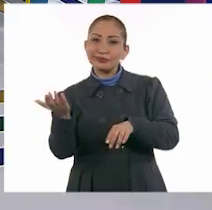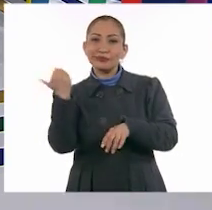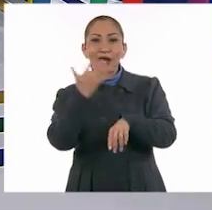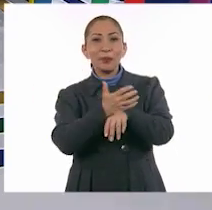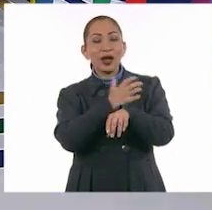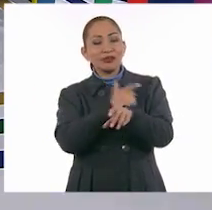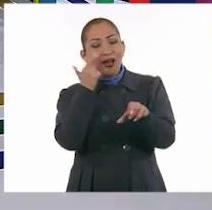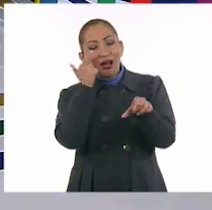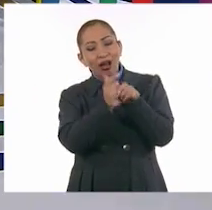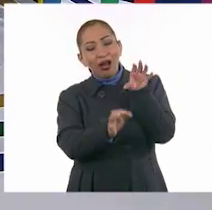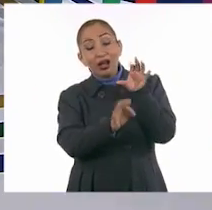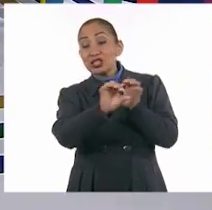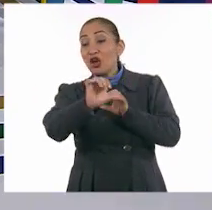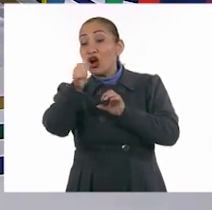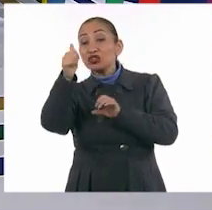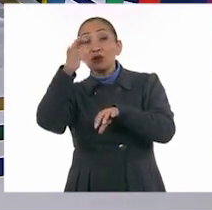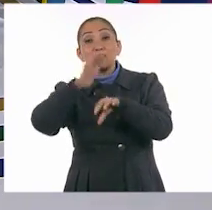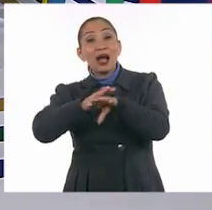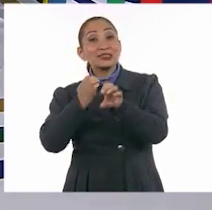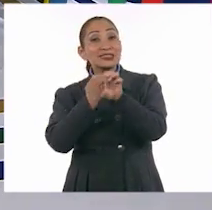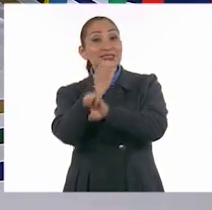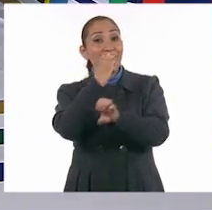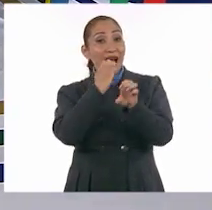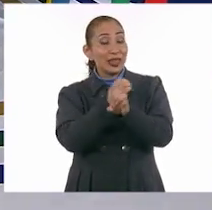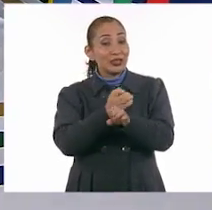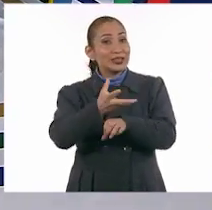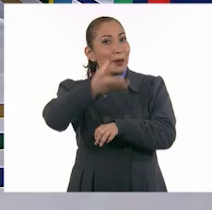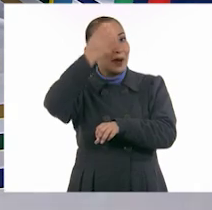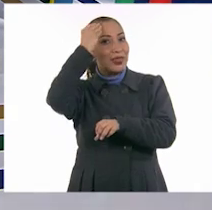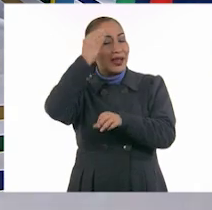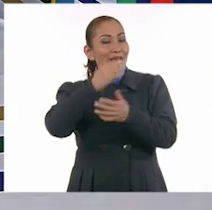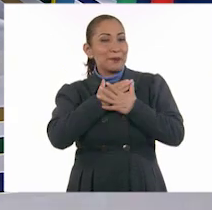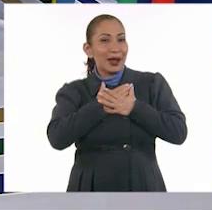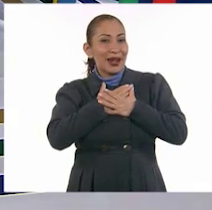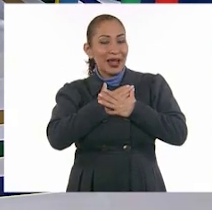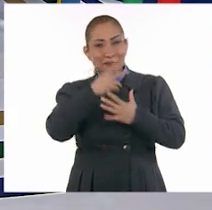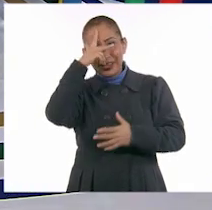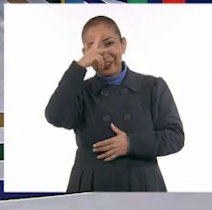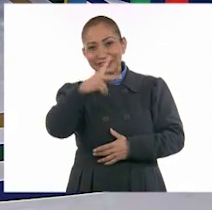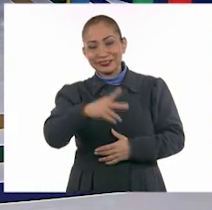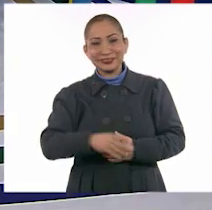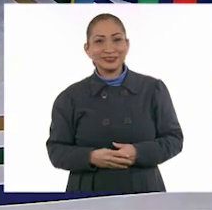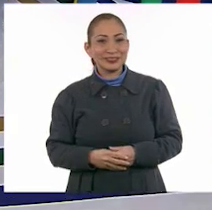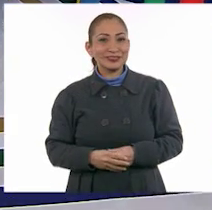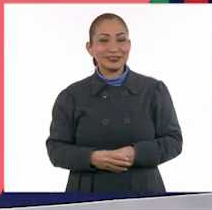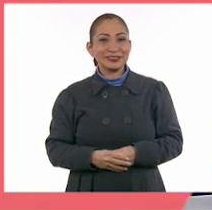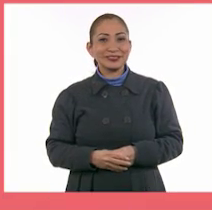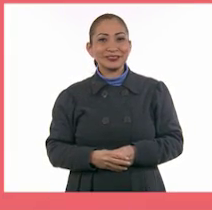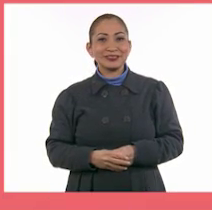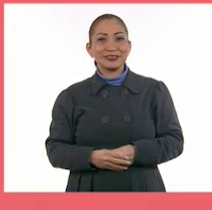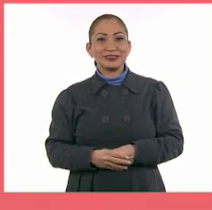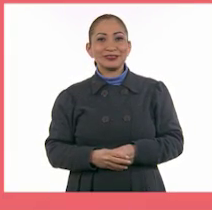Acompáñenos a descubrir este y otros más estados en Aprendiendo a Amar a México.